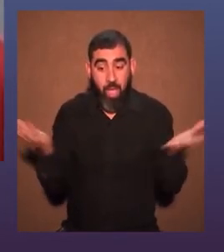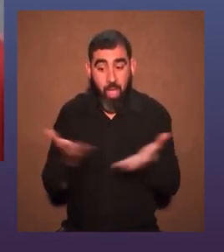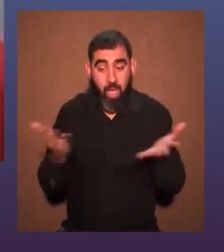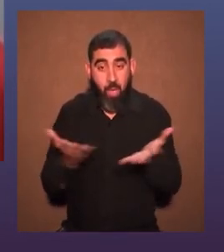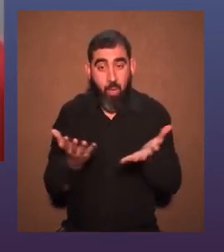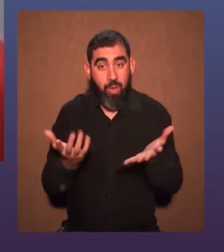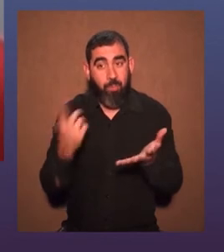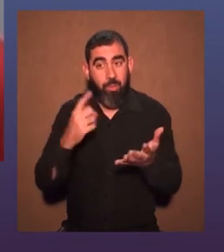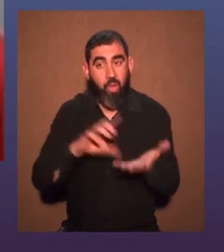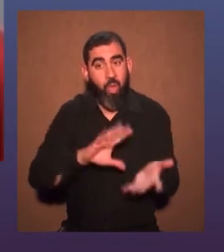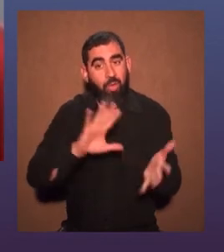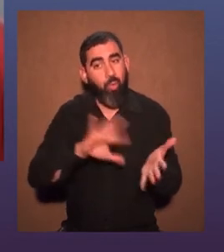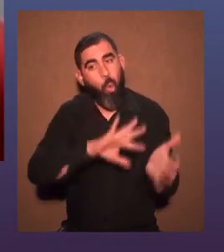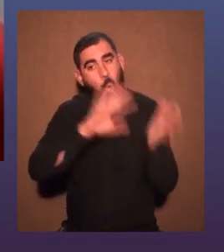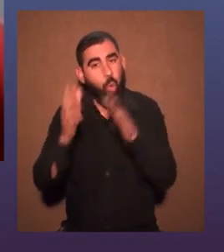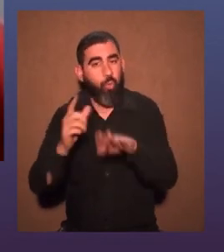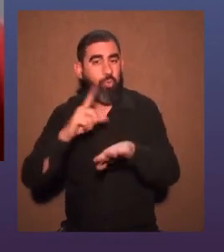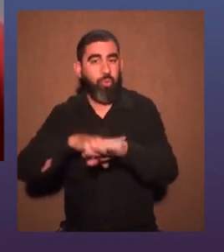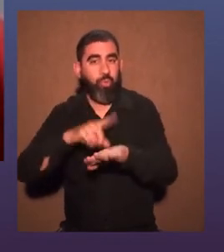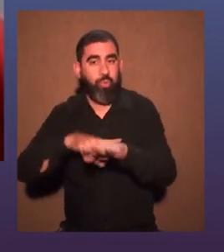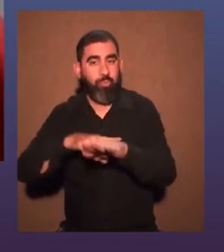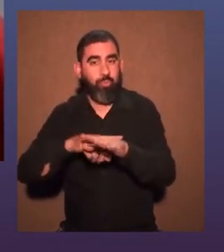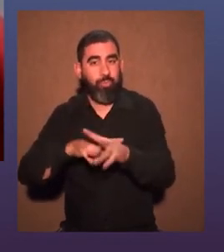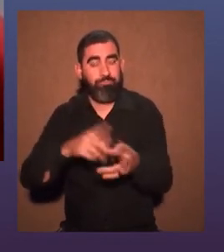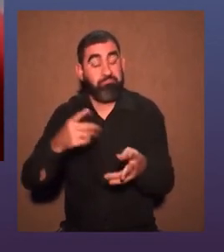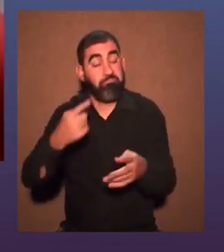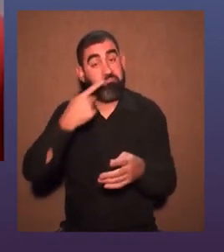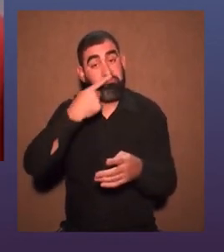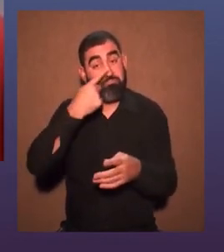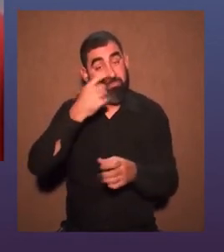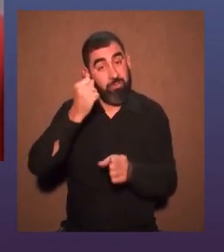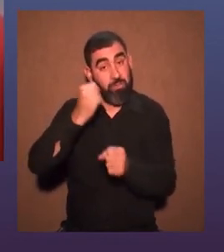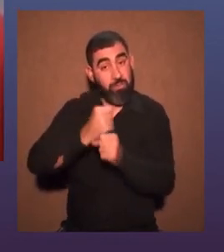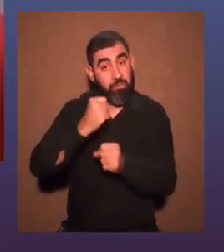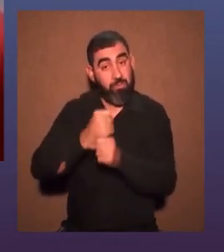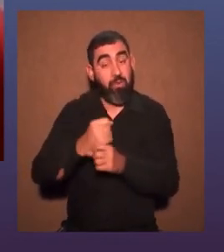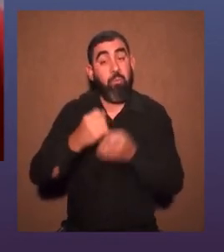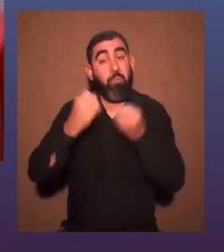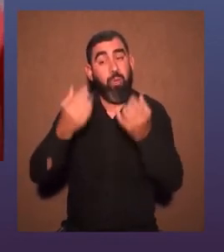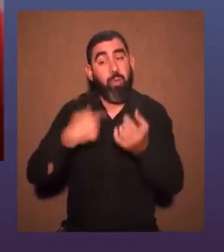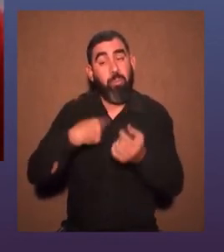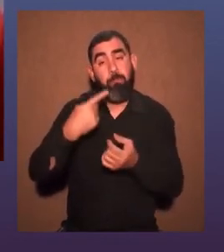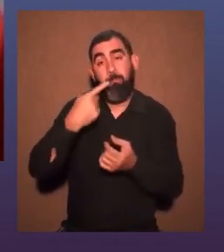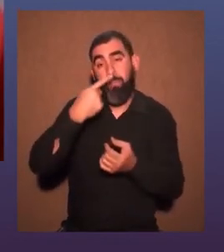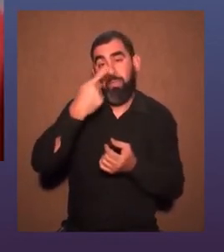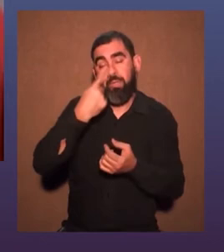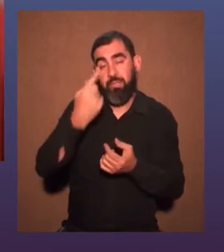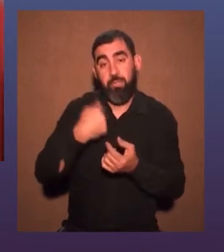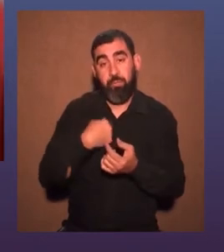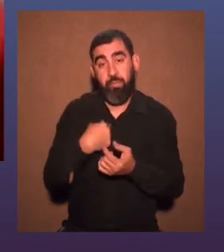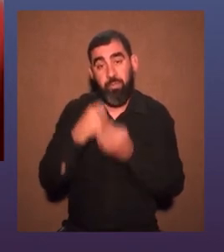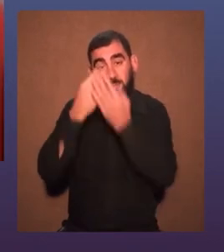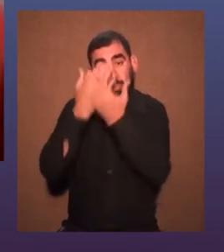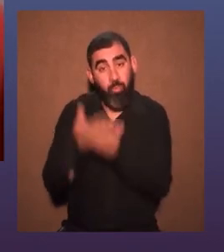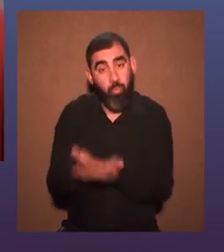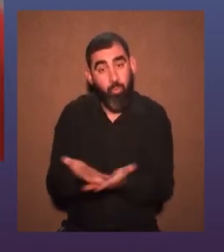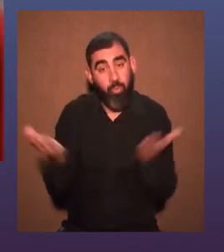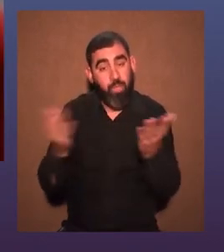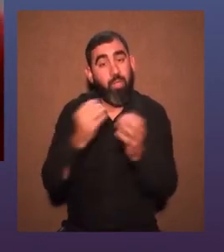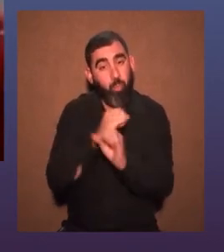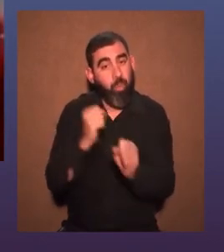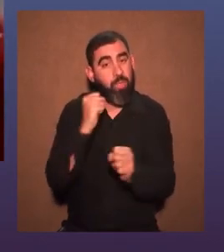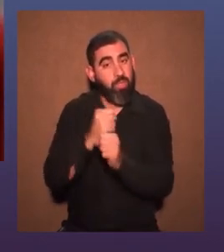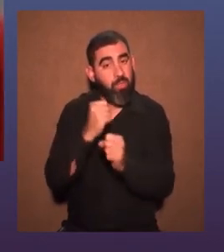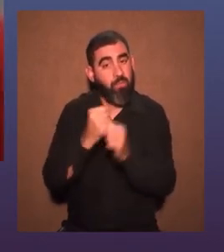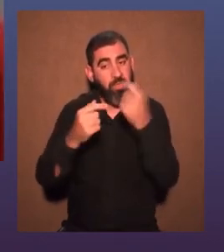pero atemporal también, ¿no? Claro. Entonces, era interesante el trabajo eso, porque me interesaba mostrar que podía